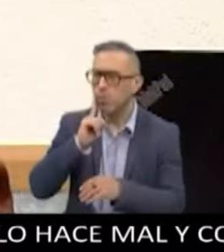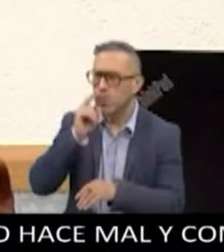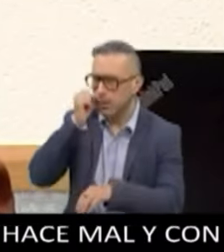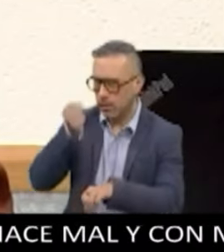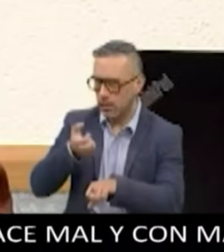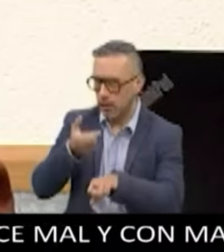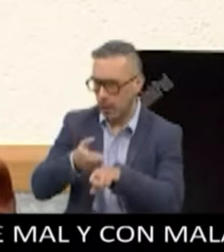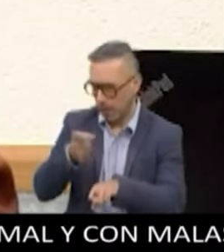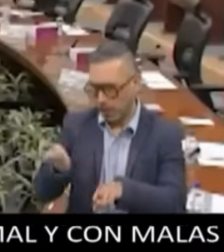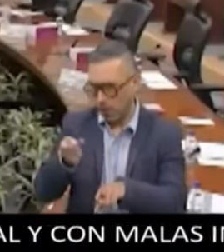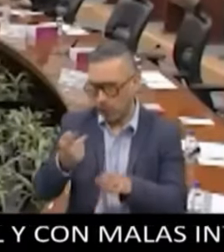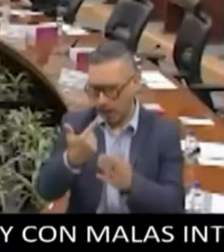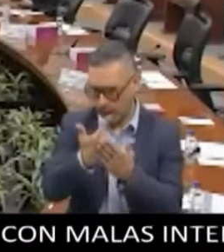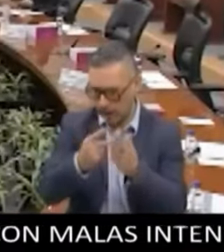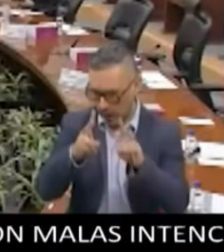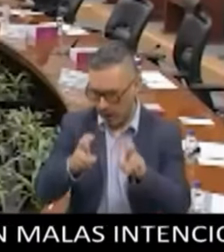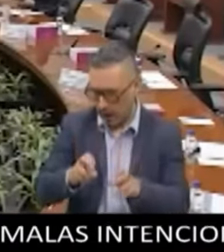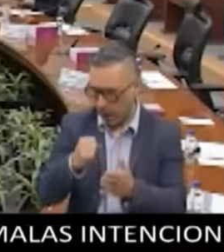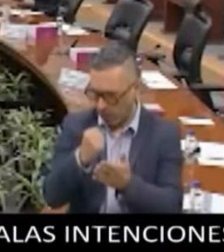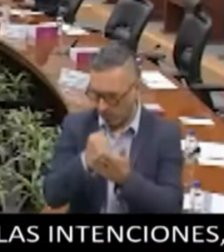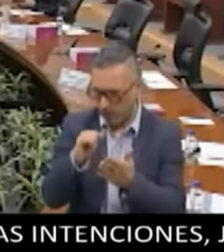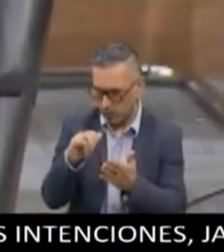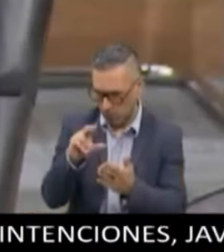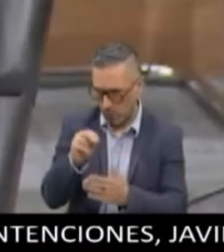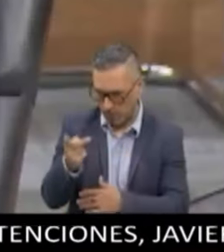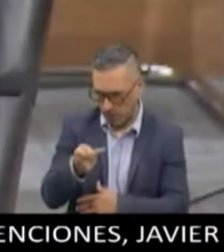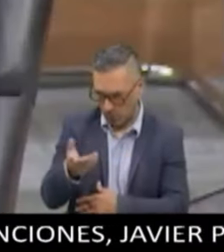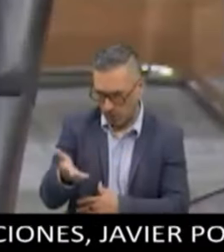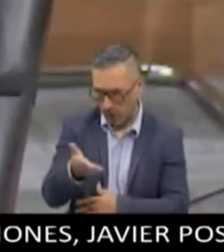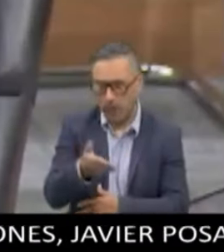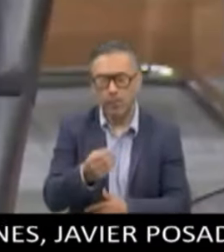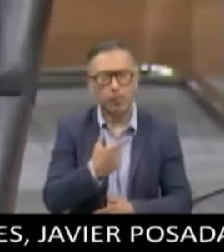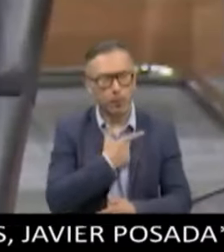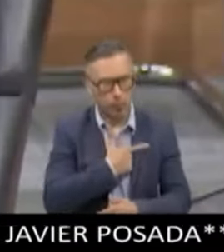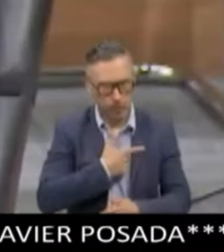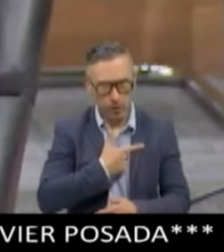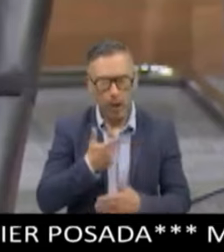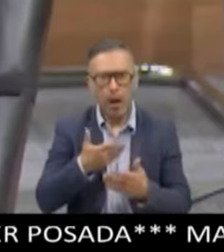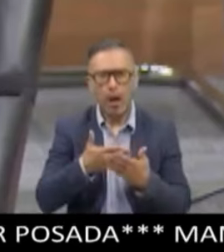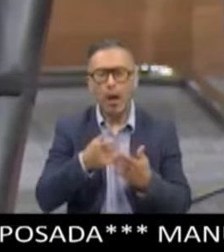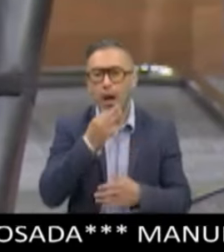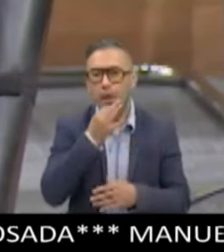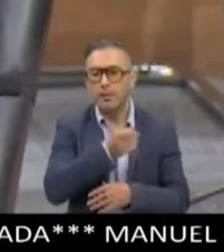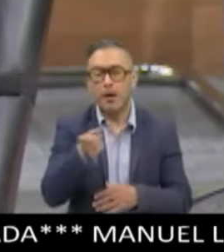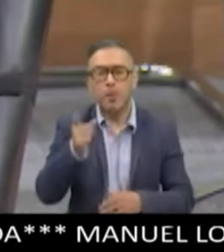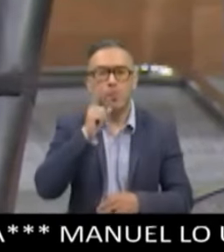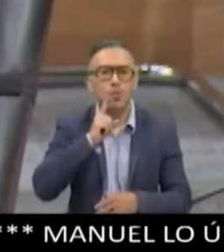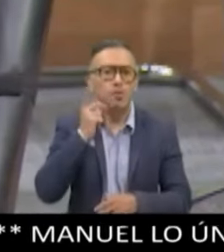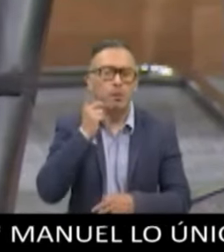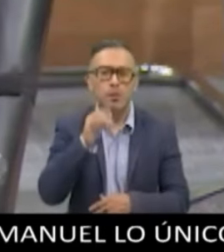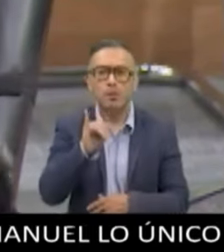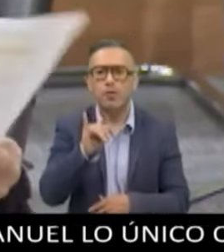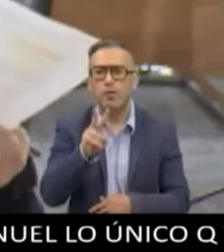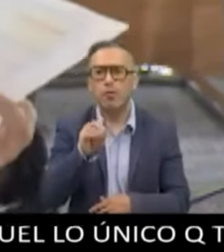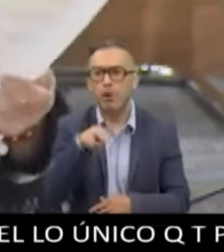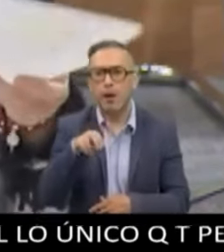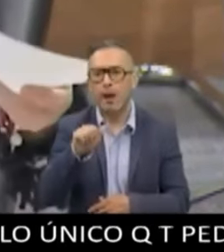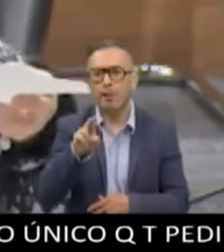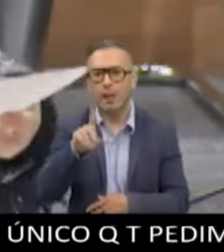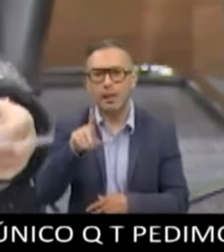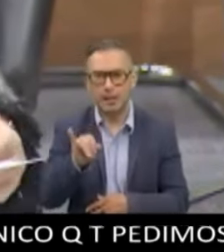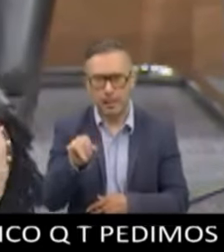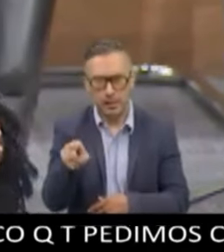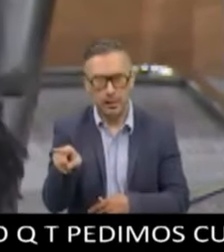por parte de legislativo tiene que ver con esta posibilidad de que si no hay estos consensos prontos en las en los